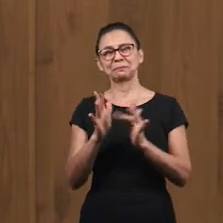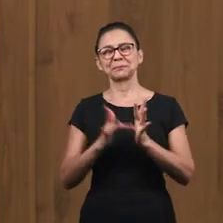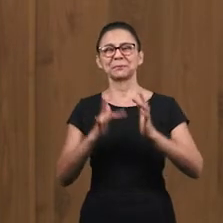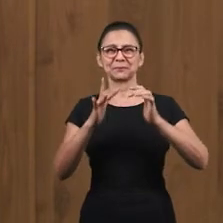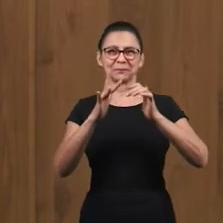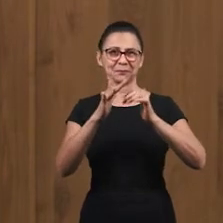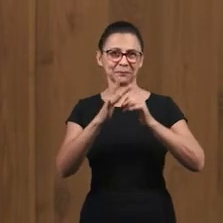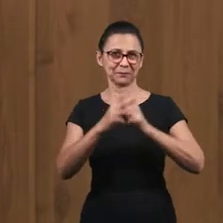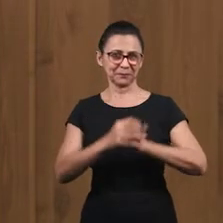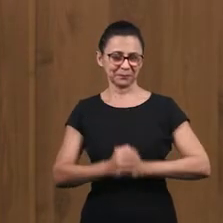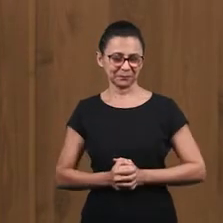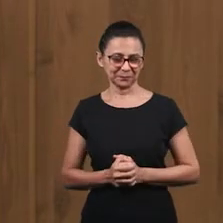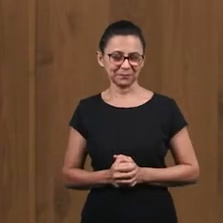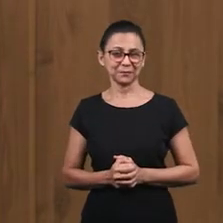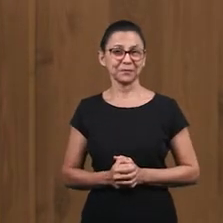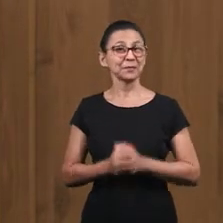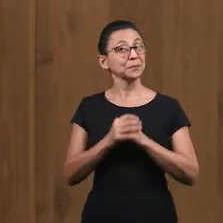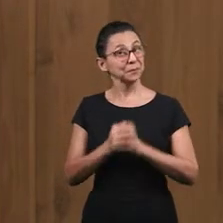Jesús. Amén.